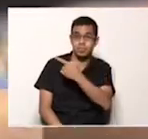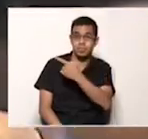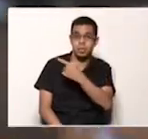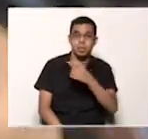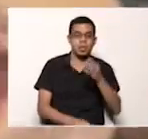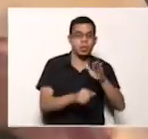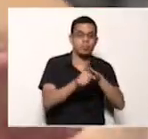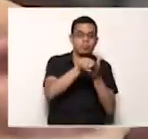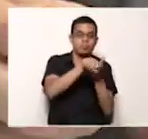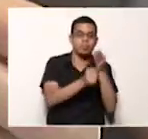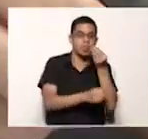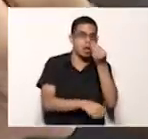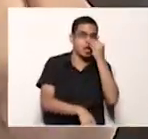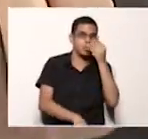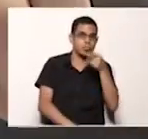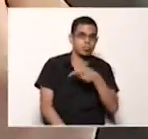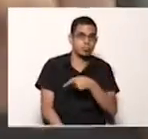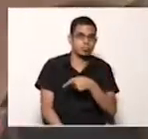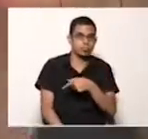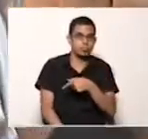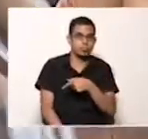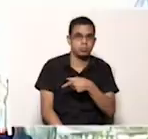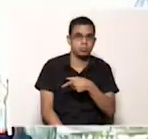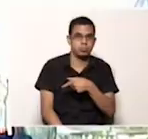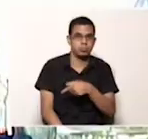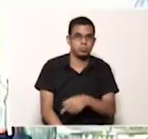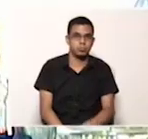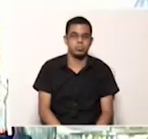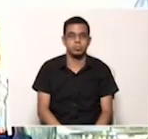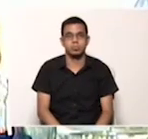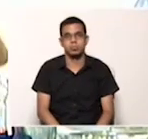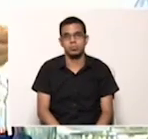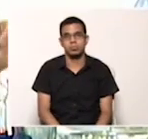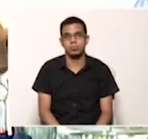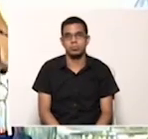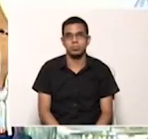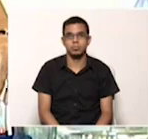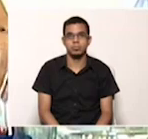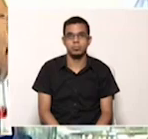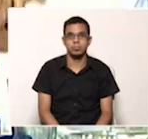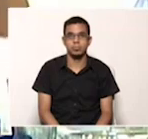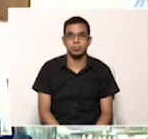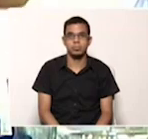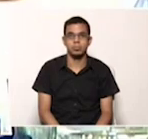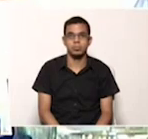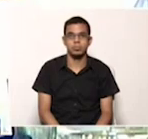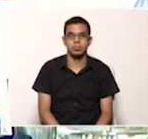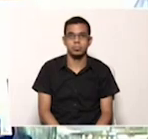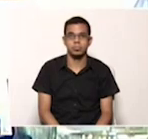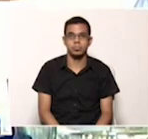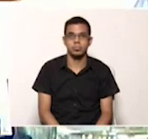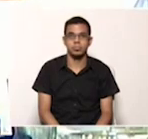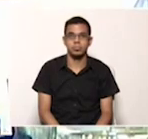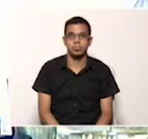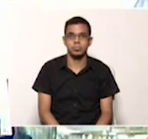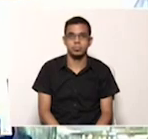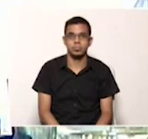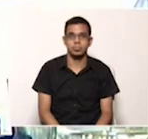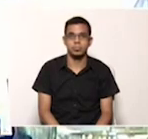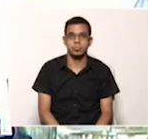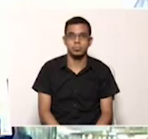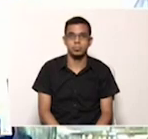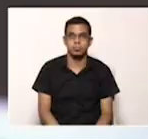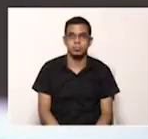Porque el alcohol se dilata cuando en presencia de calor. ¿Cómo ocurre en esto? Si yo